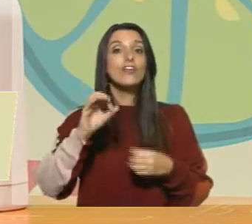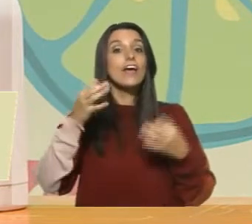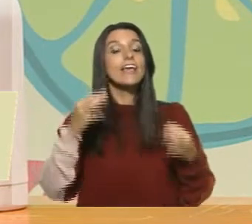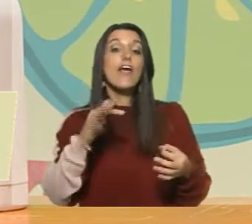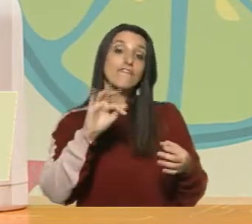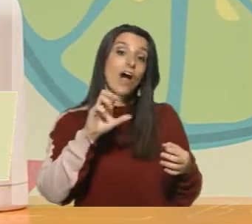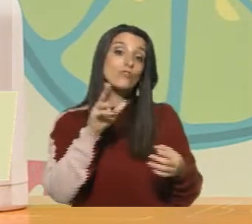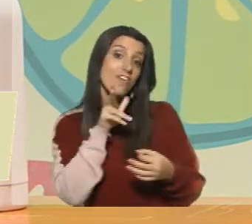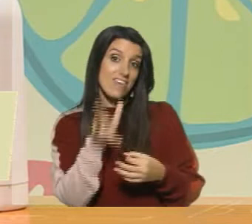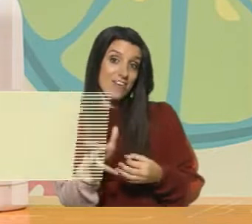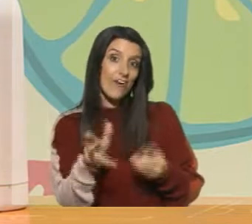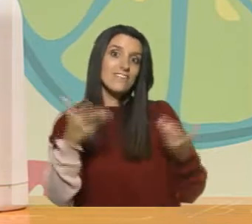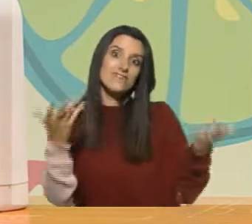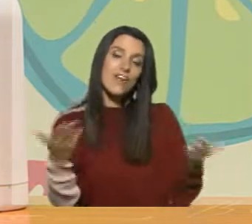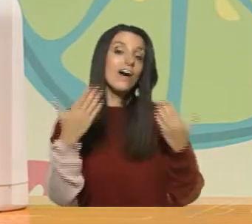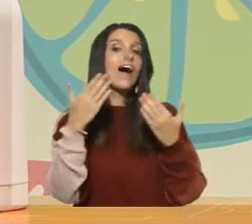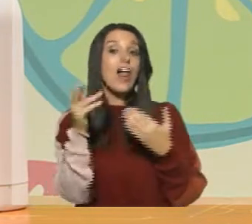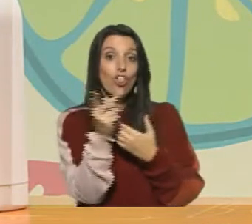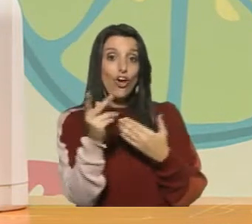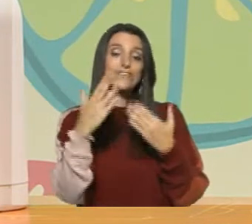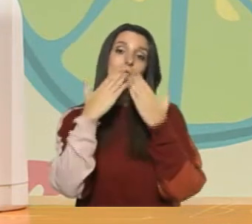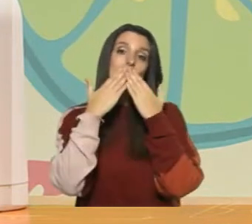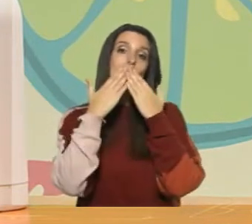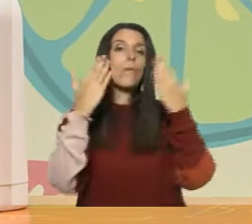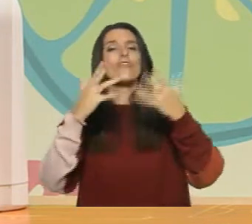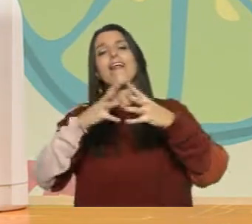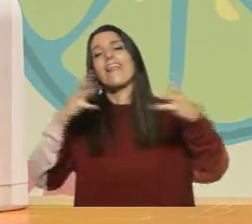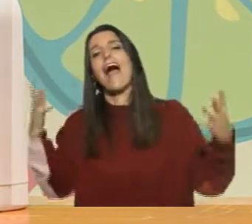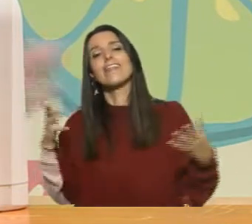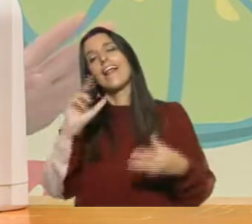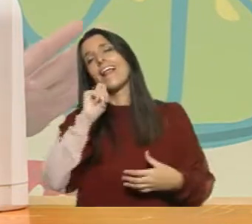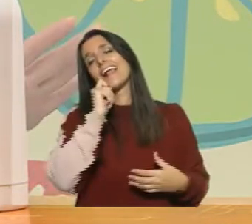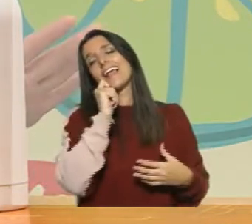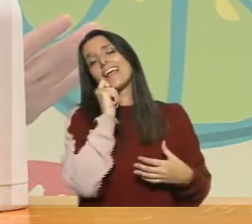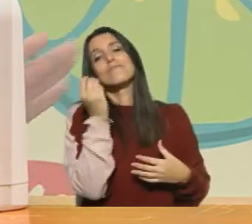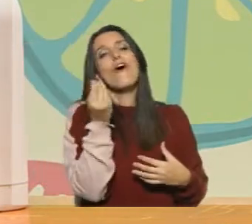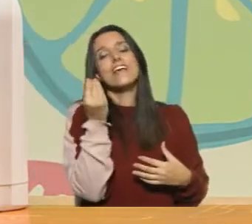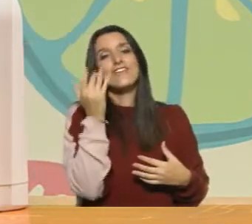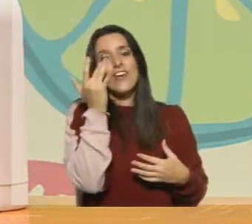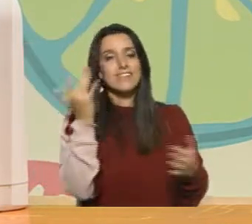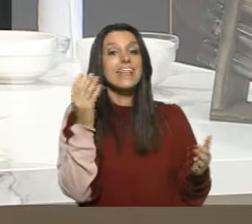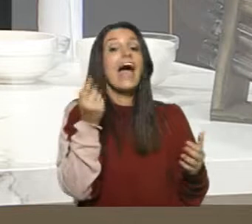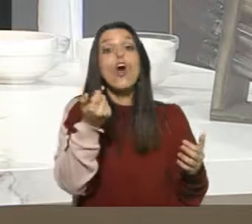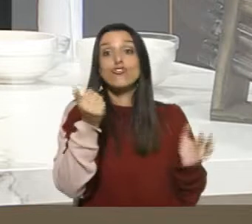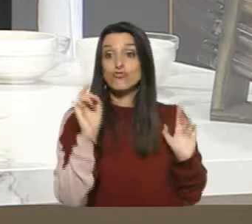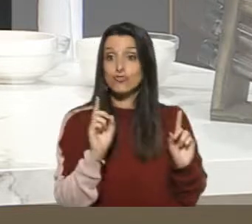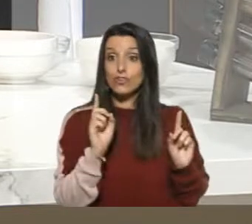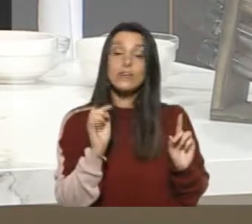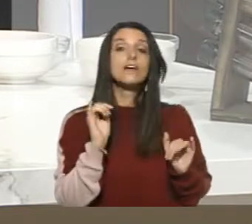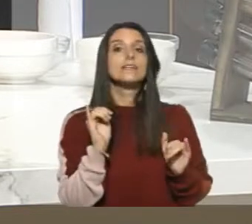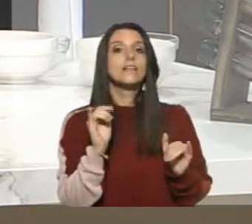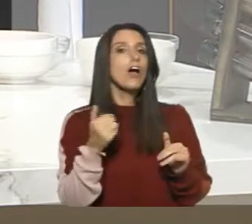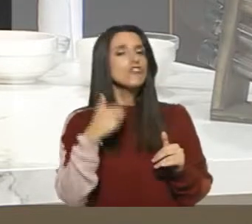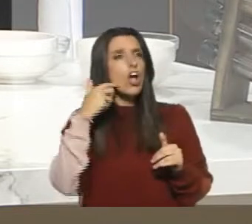Fausto, que es su hijo. Así que a Beatriz y a Fausto, un beso enorme y que te quede riquísimo ese guisito. Ideal para un guisito de arroz. Claro. Yo creo que hemos